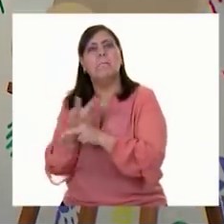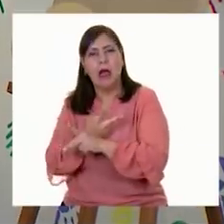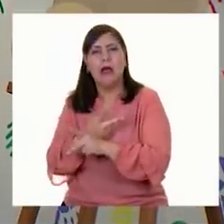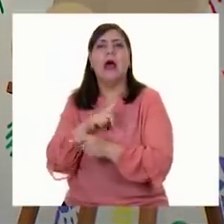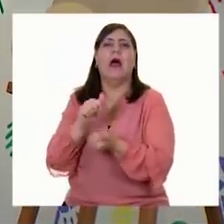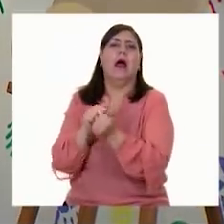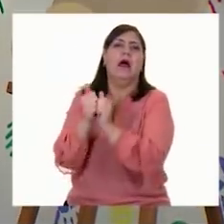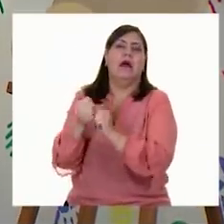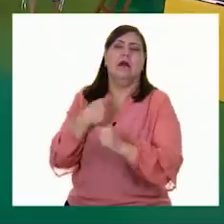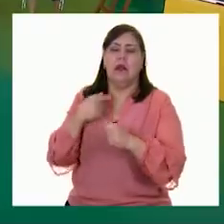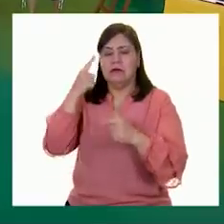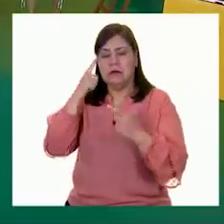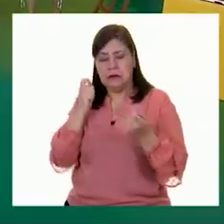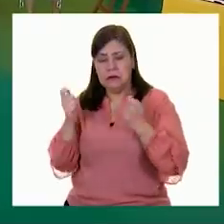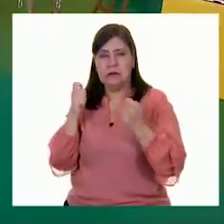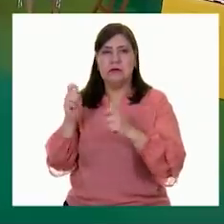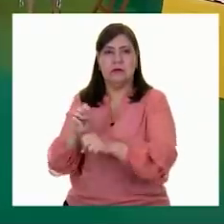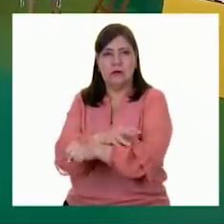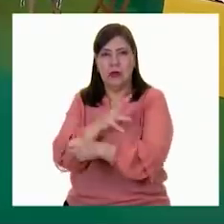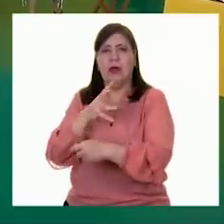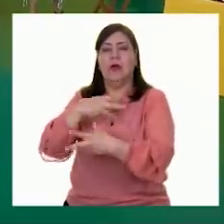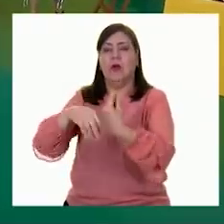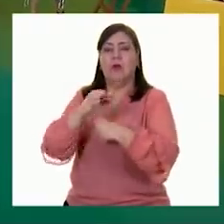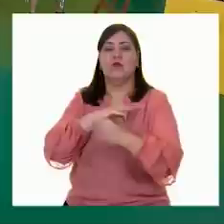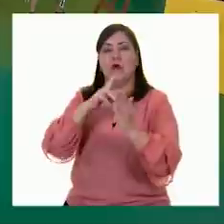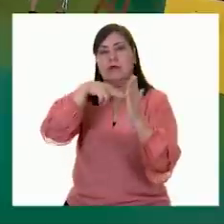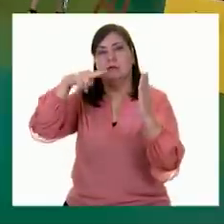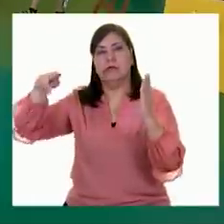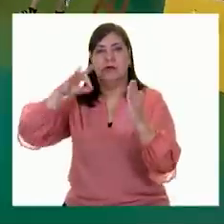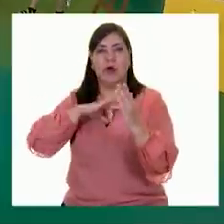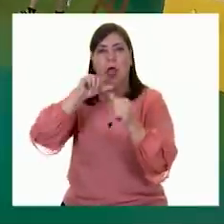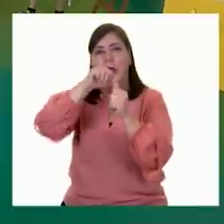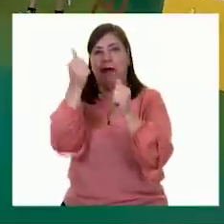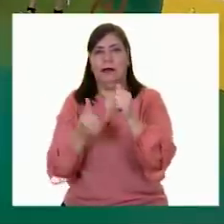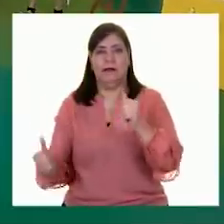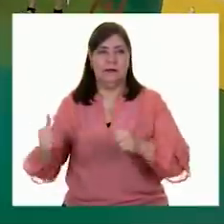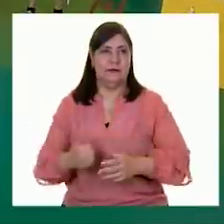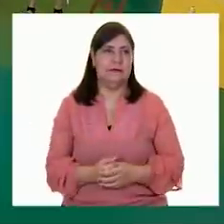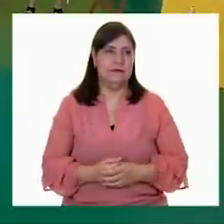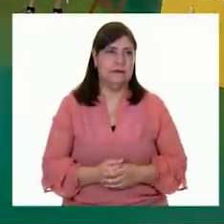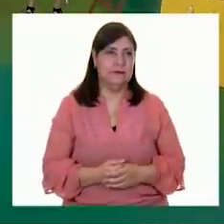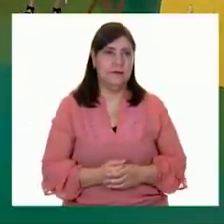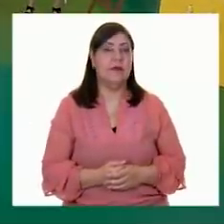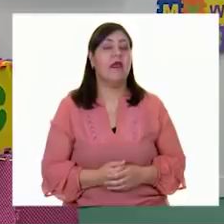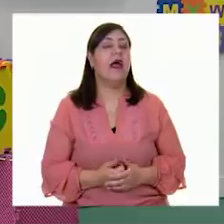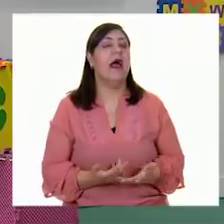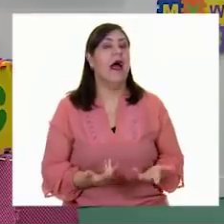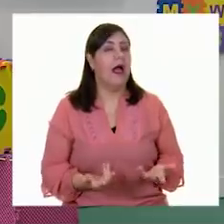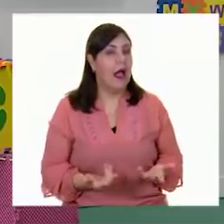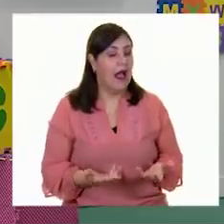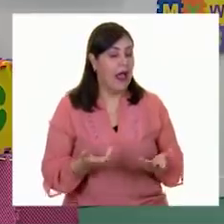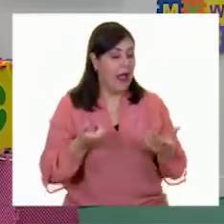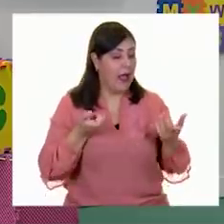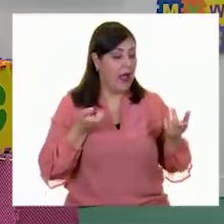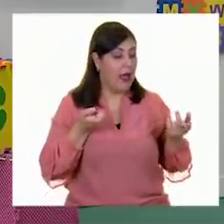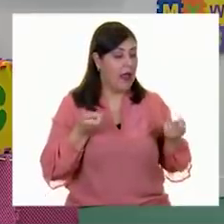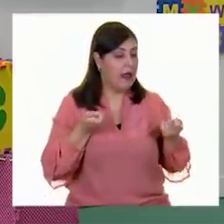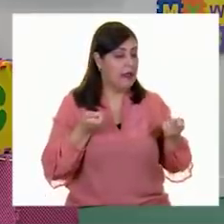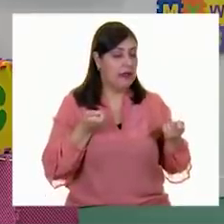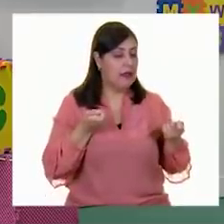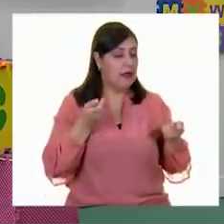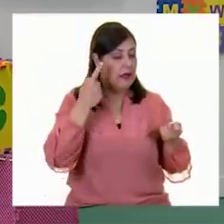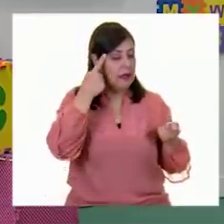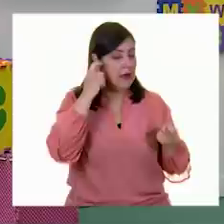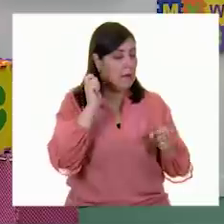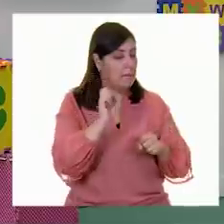sus emociones para convertirlas en arte. Wow. ¡Ay! Por esa regulación emocional es